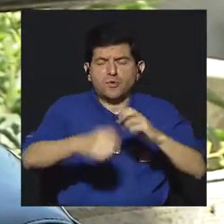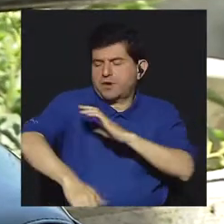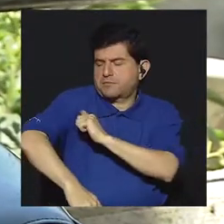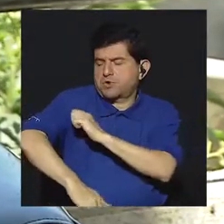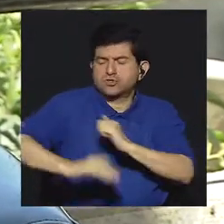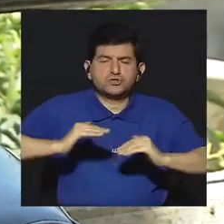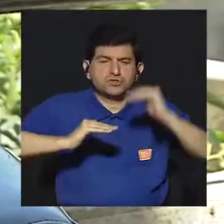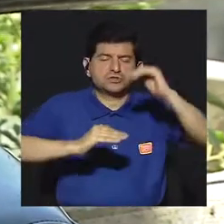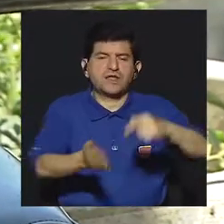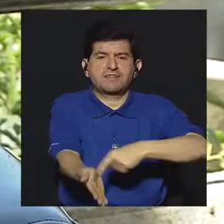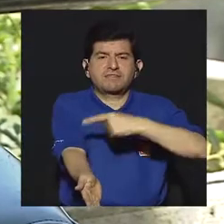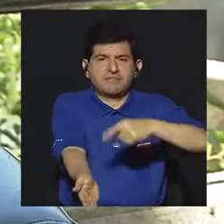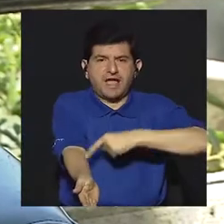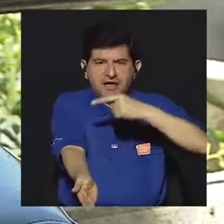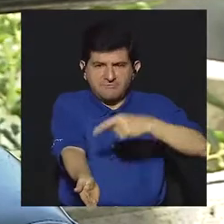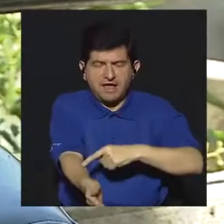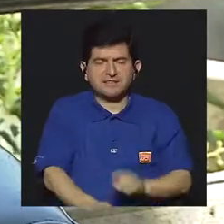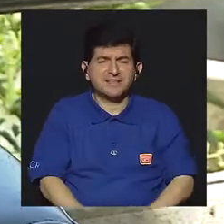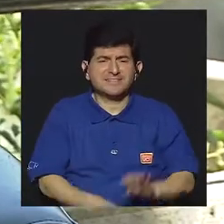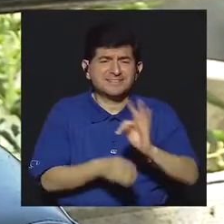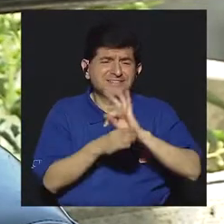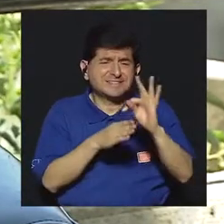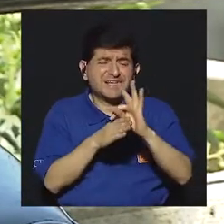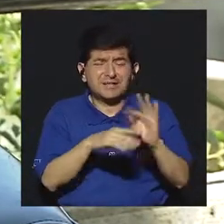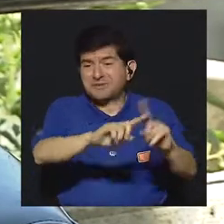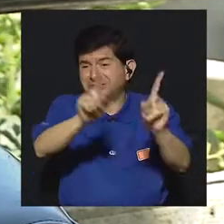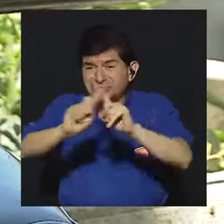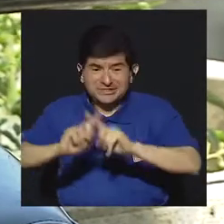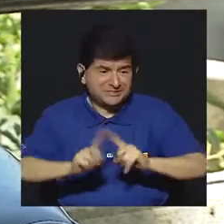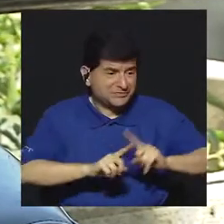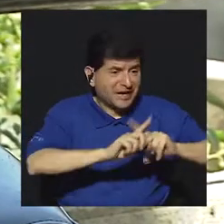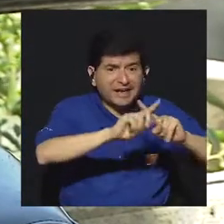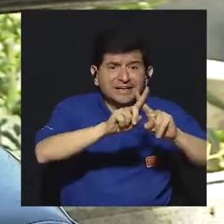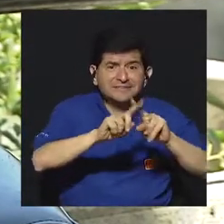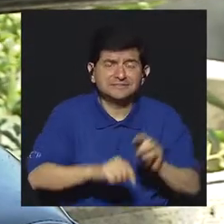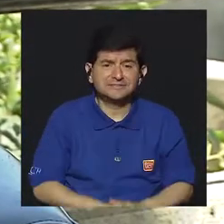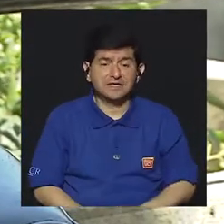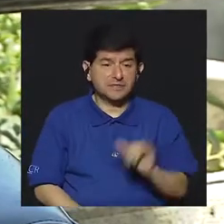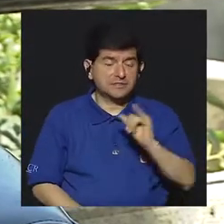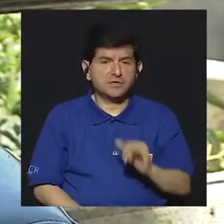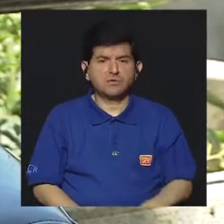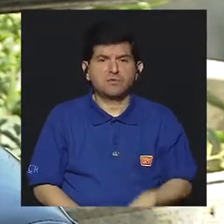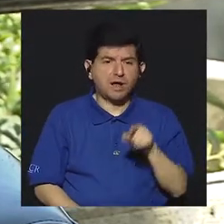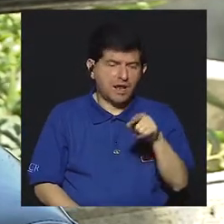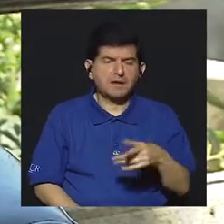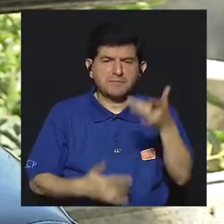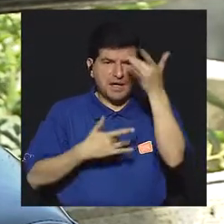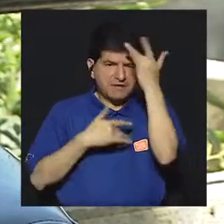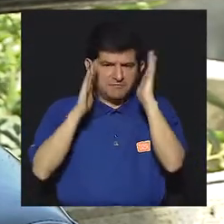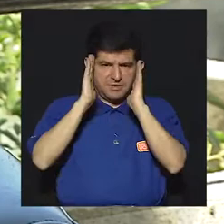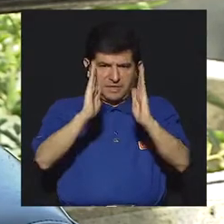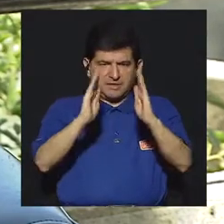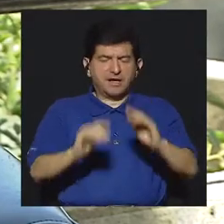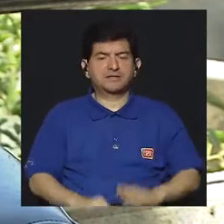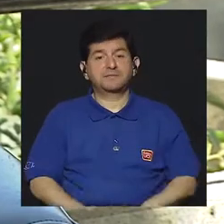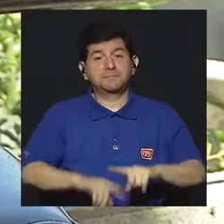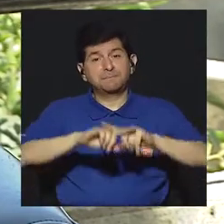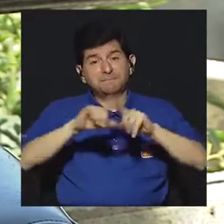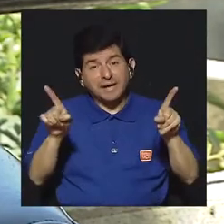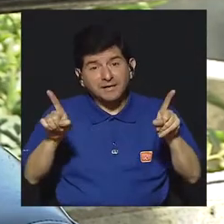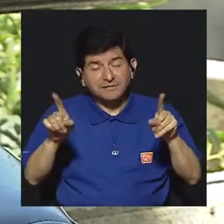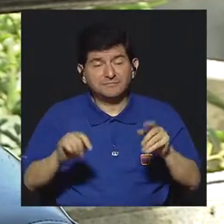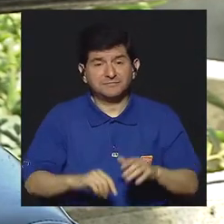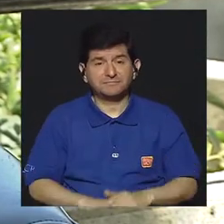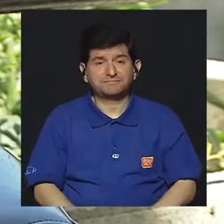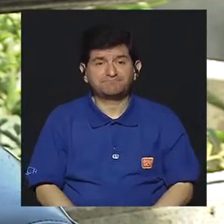de presión alta, de diabetes. Están tomando tratamientos múltiples, ¿verdad?, para también contrarrestar sus enfermedades, y resulta